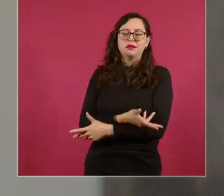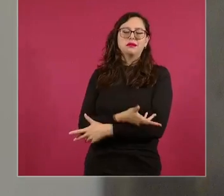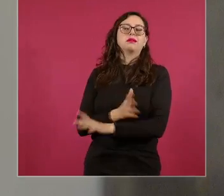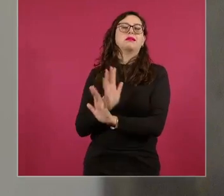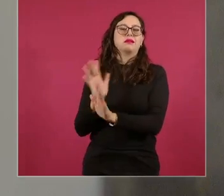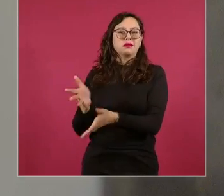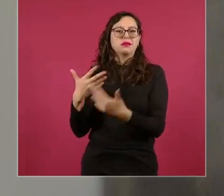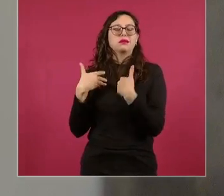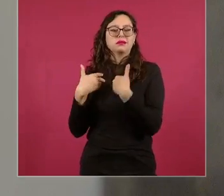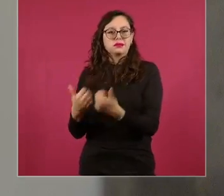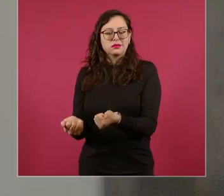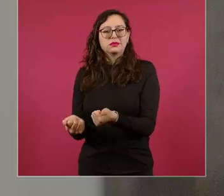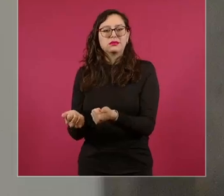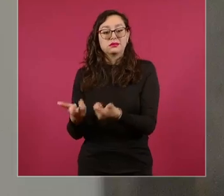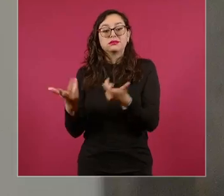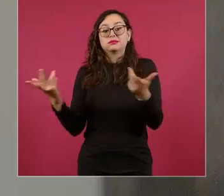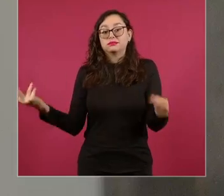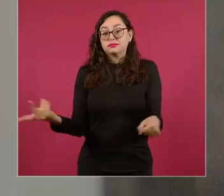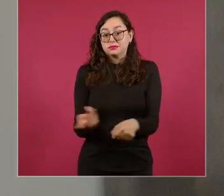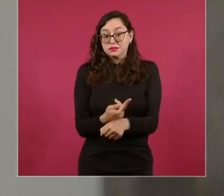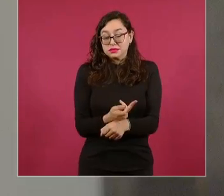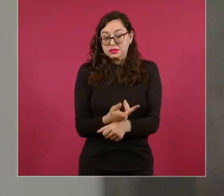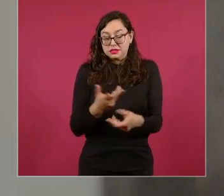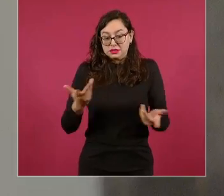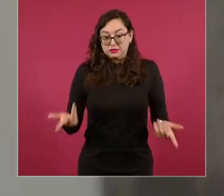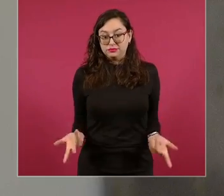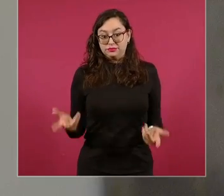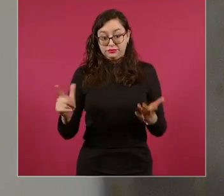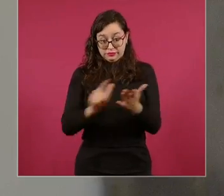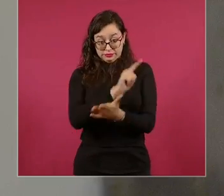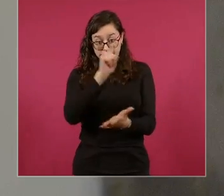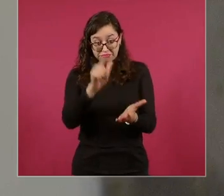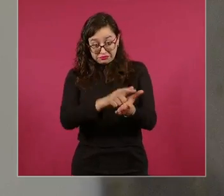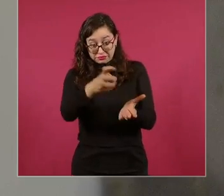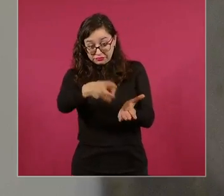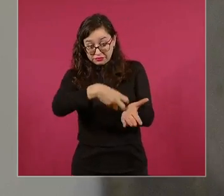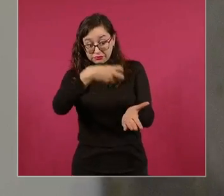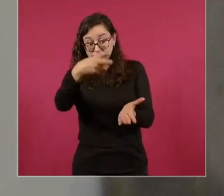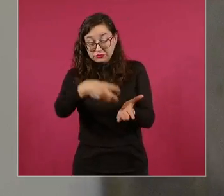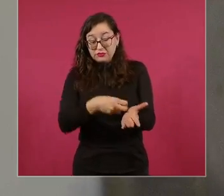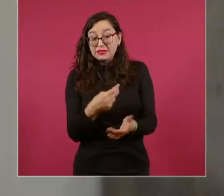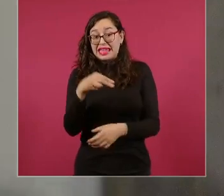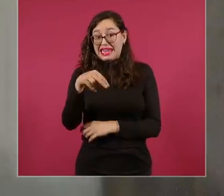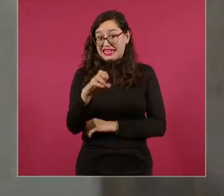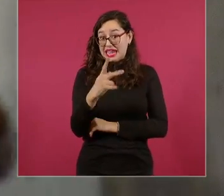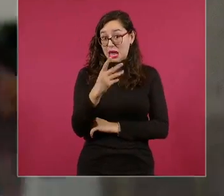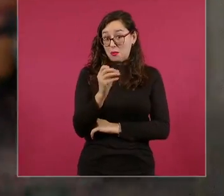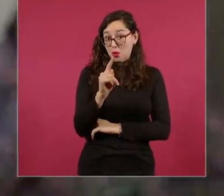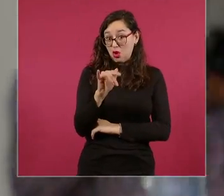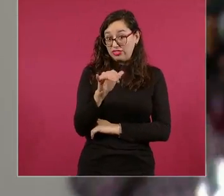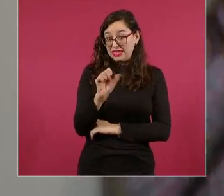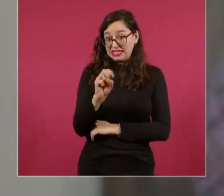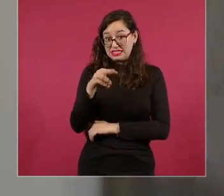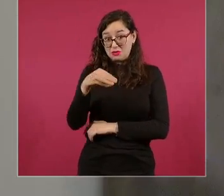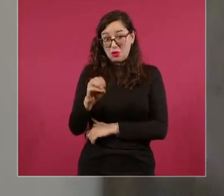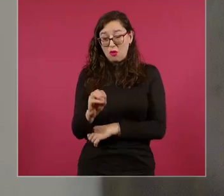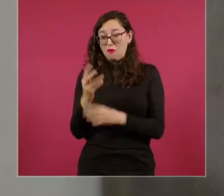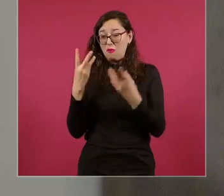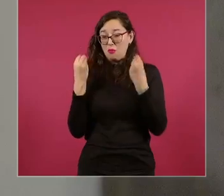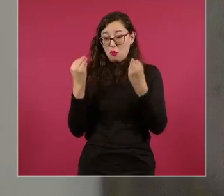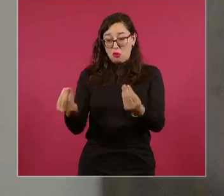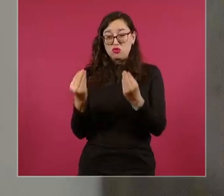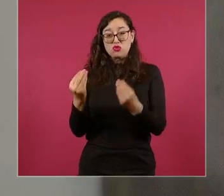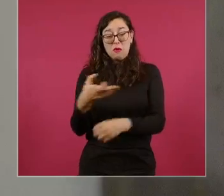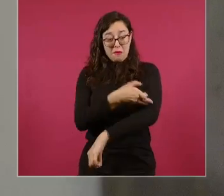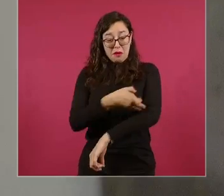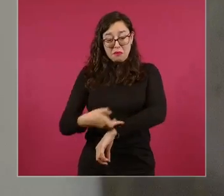en este caso de nepotismo? Porque sí se ve que hay muchísimos trabajadores que